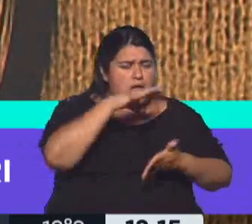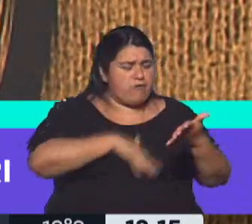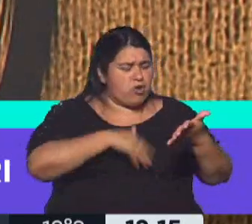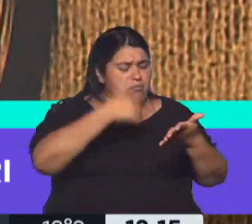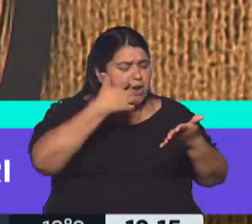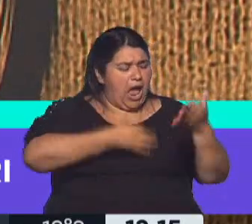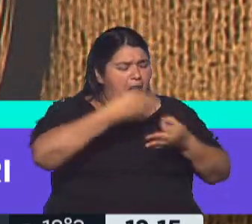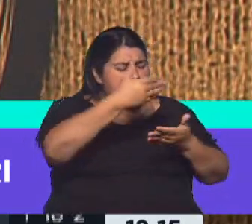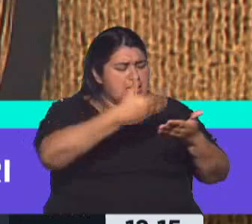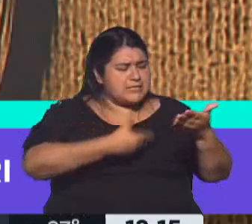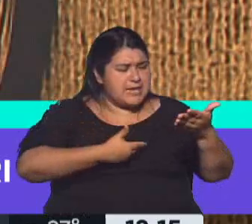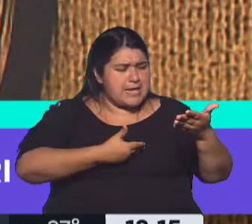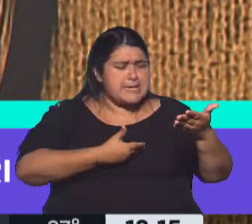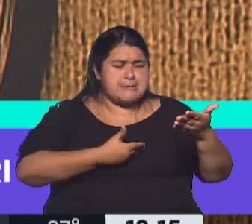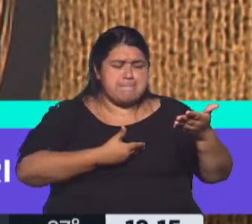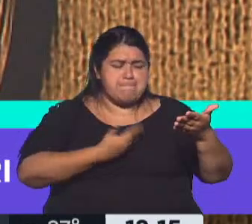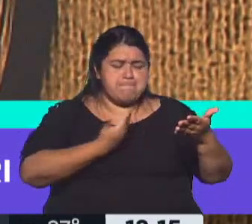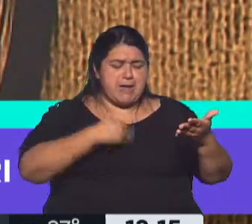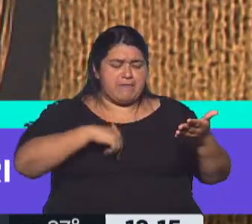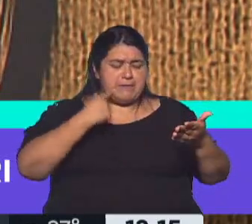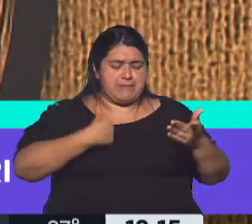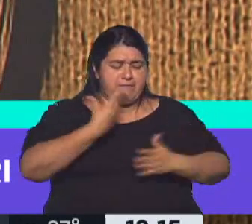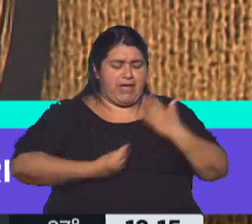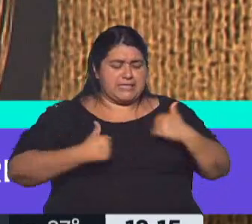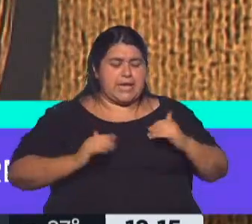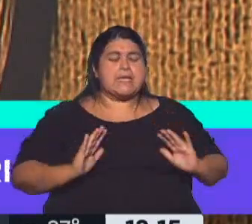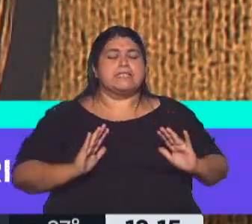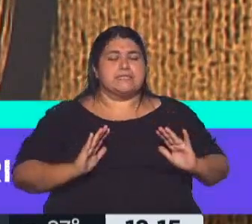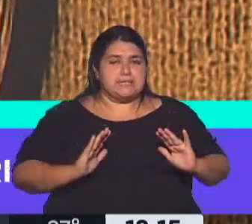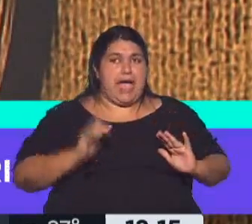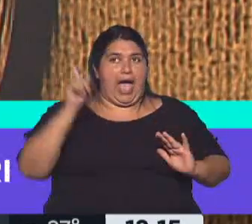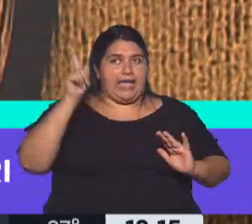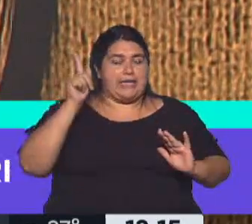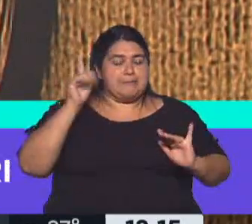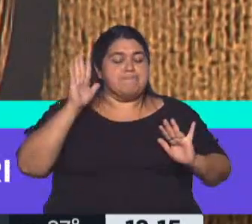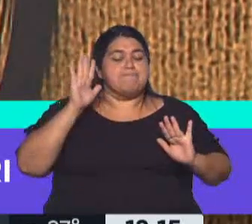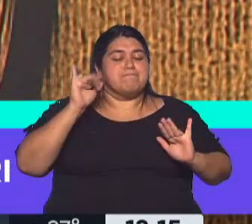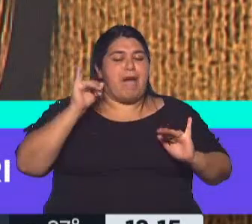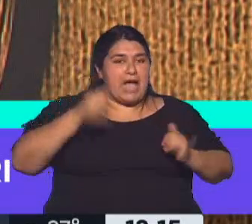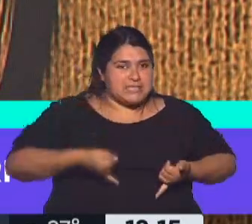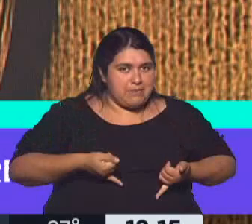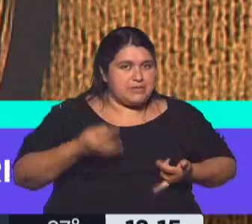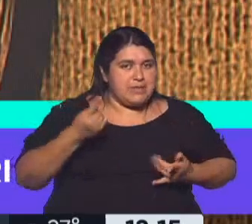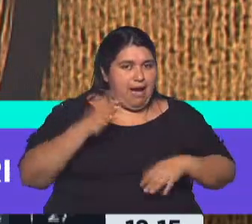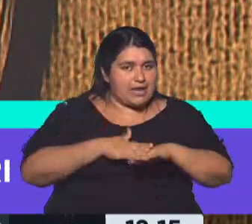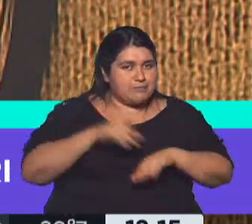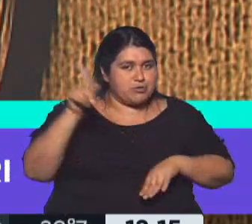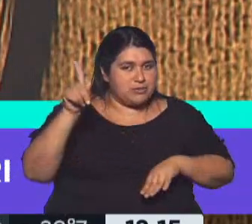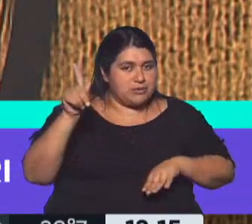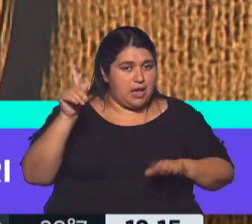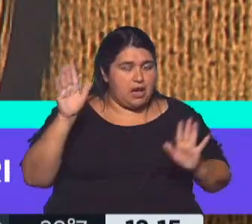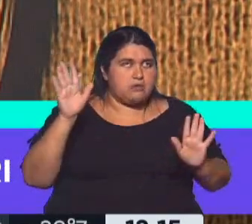no estuvo tan bien. ¿Eso significa que se autoadjudica la responsabilidad? Bueno, no